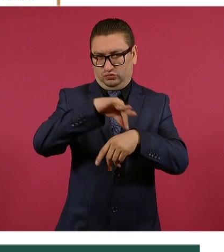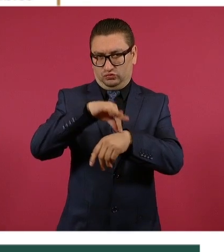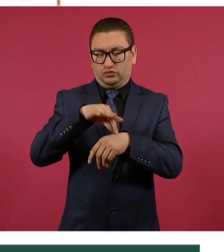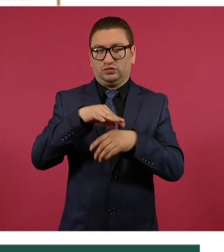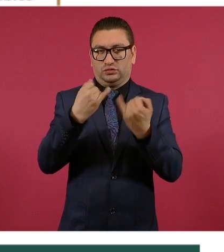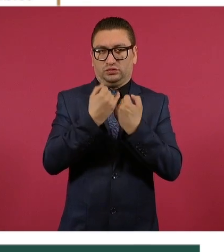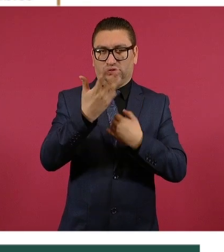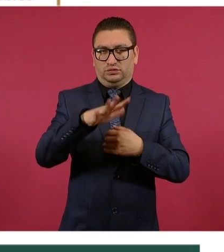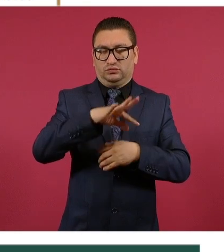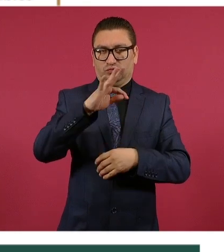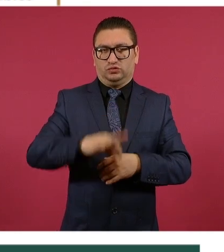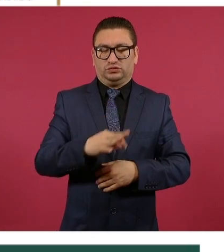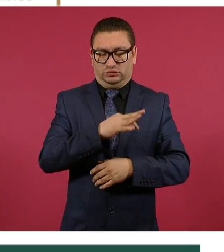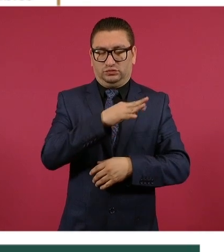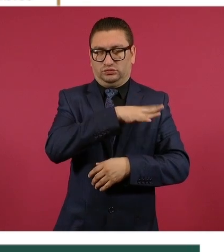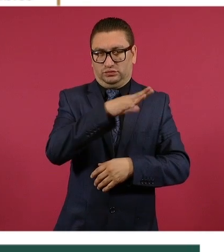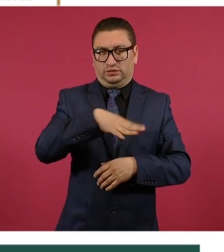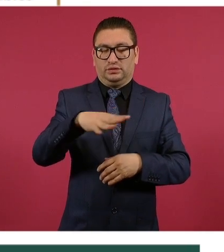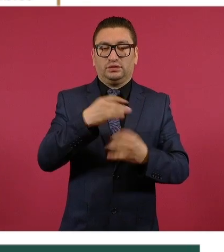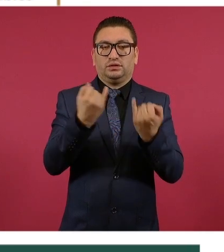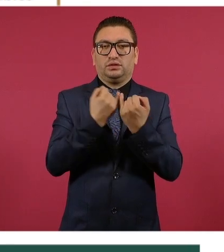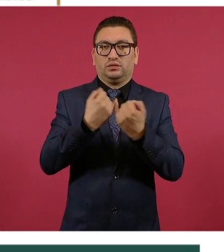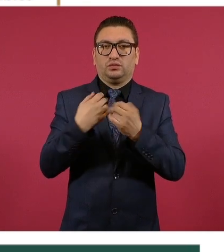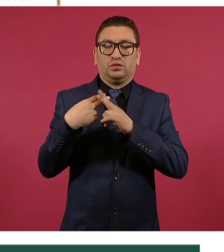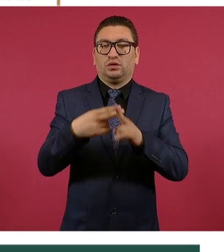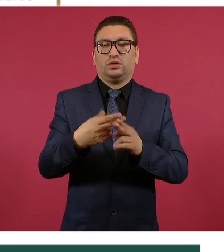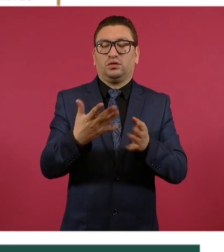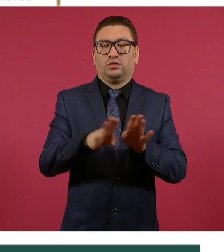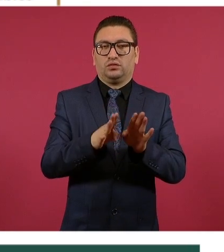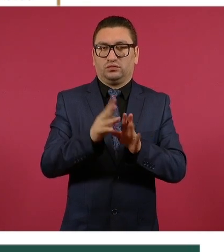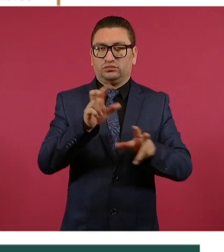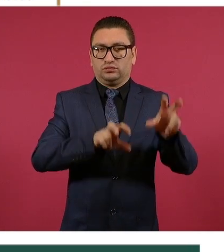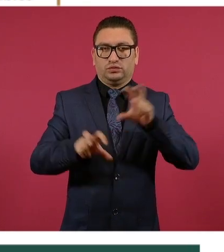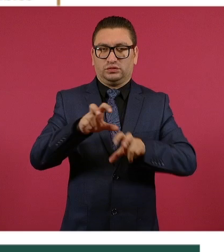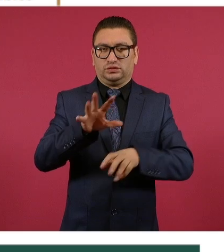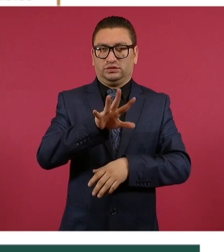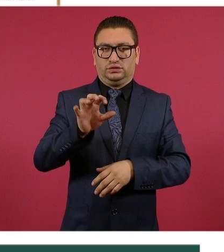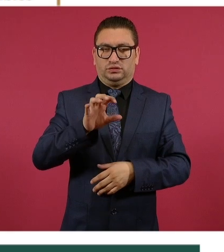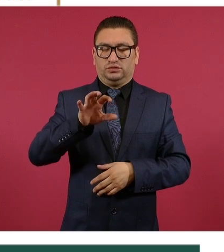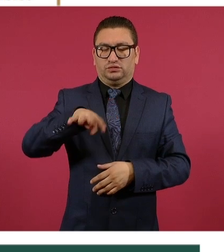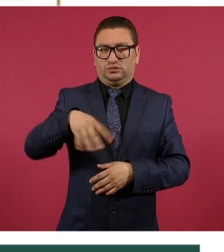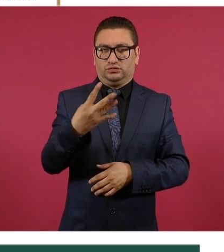en médicos generales. Y en lo que va de la administración se han invertido un total de